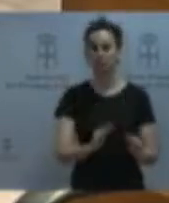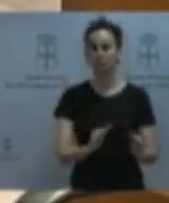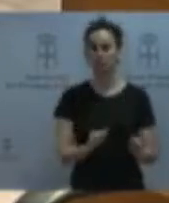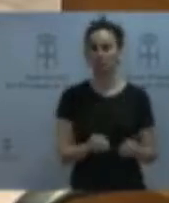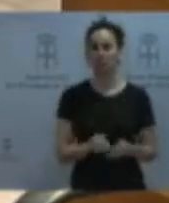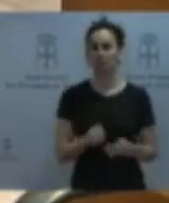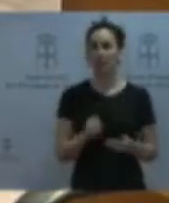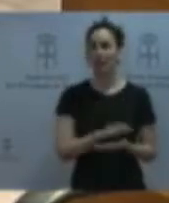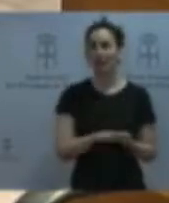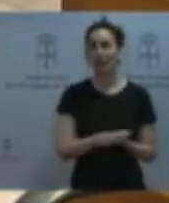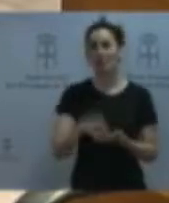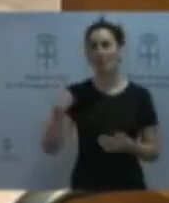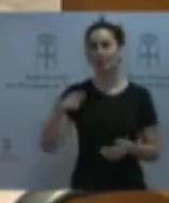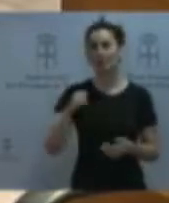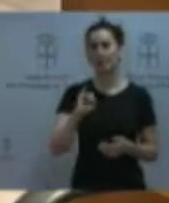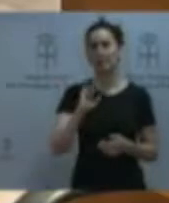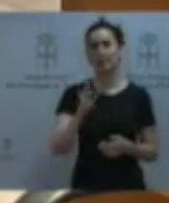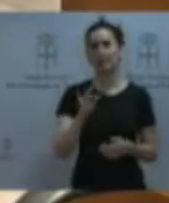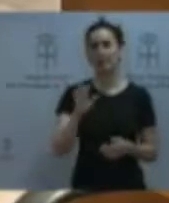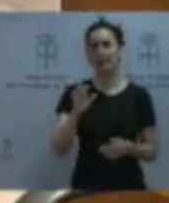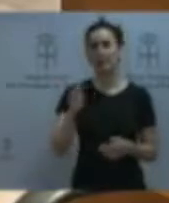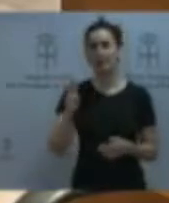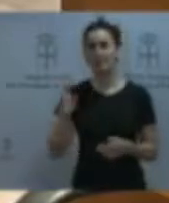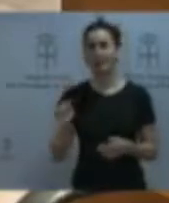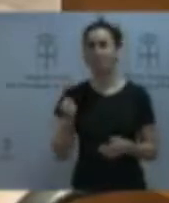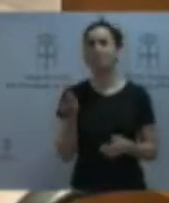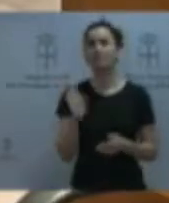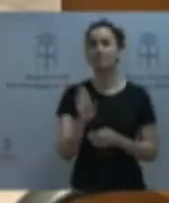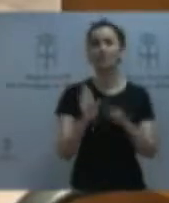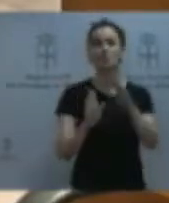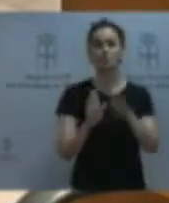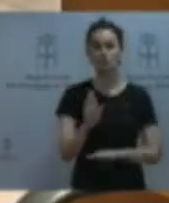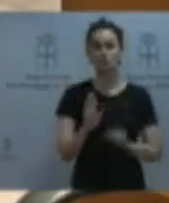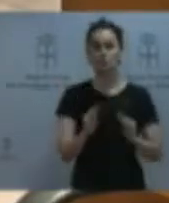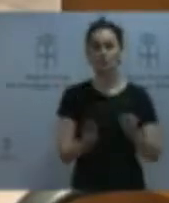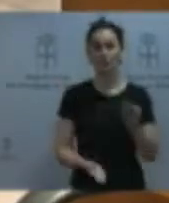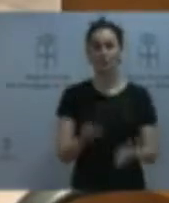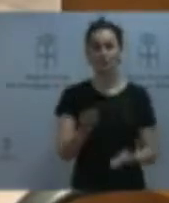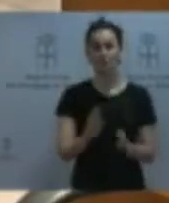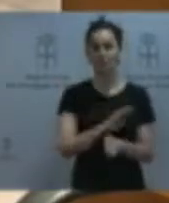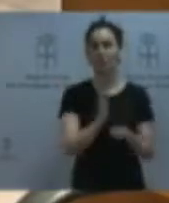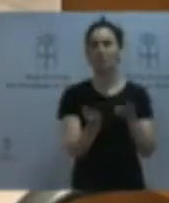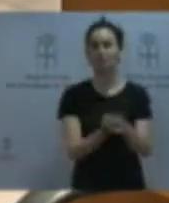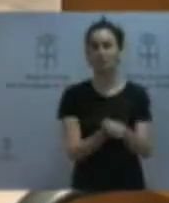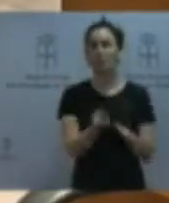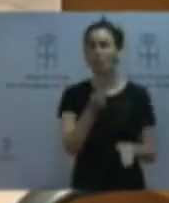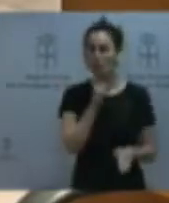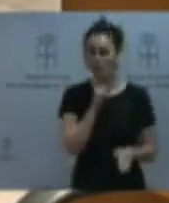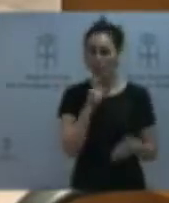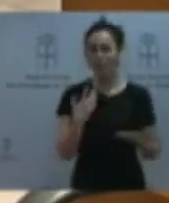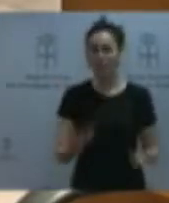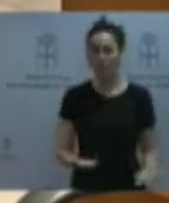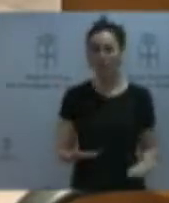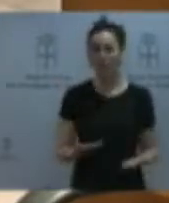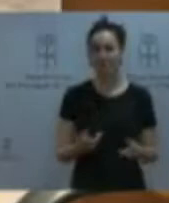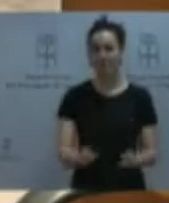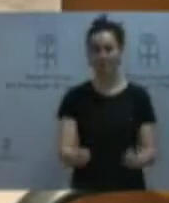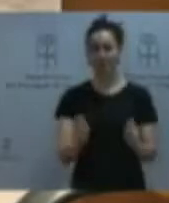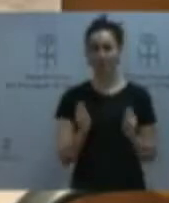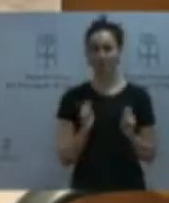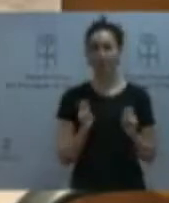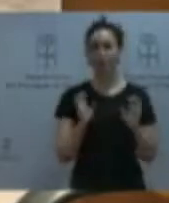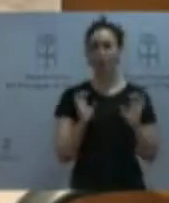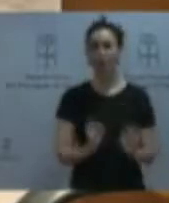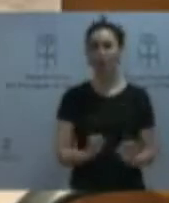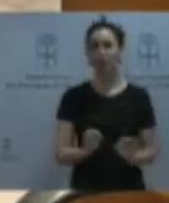propuesta en cuanto a la evaluación de los expedientes. A tal efecto, se nutre de distintas fuentes, como pueden ser los informes